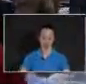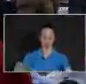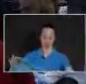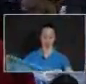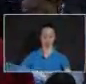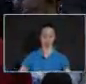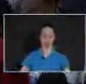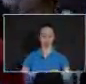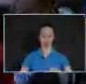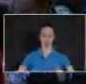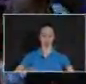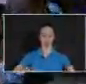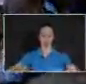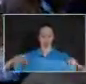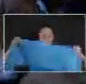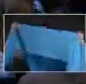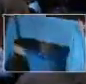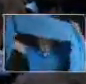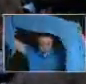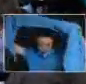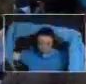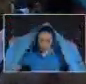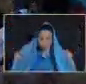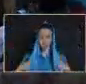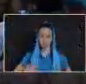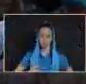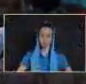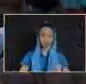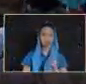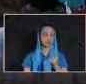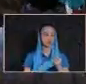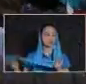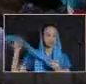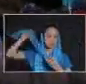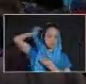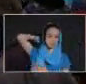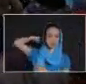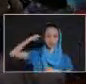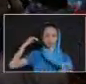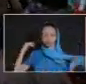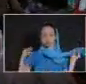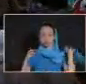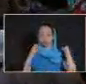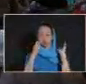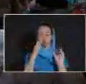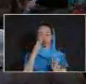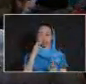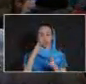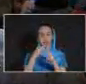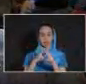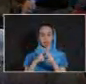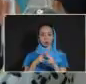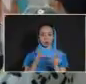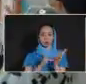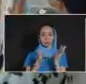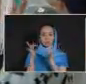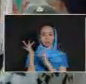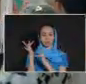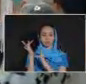Háganse para acá, por favor. Ahí están bonitos. Padre, en el nombre de Jesús,